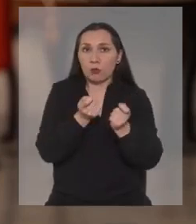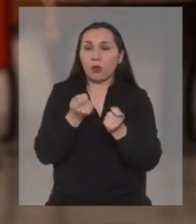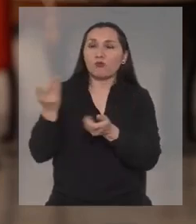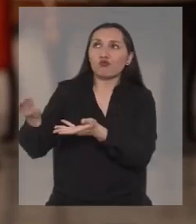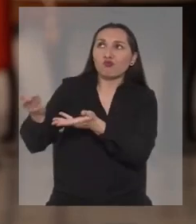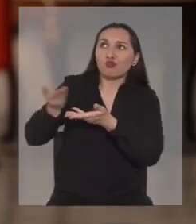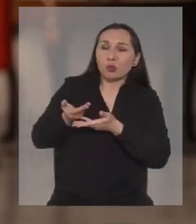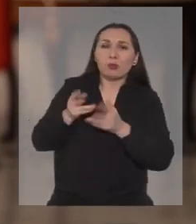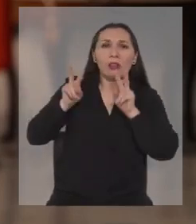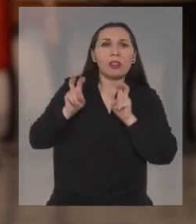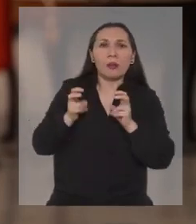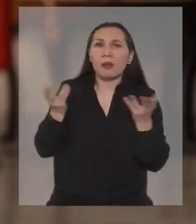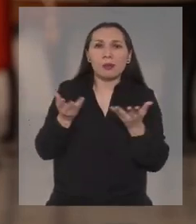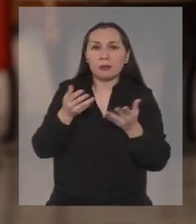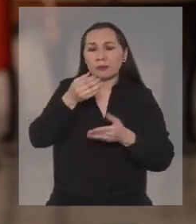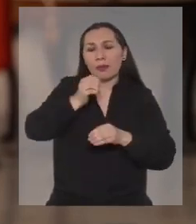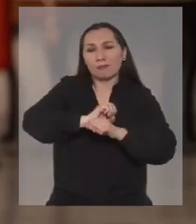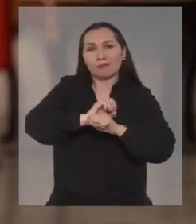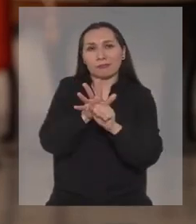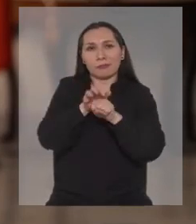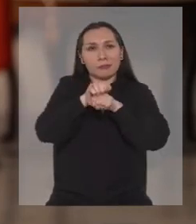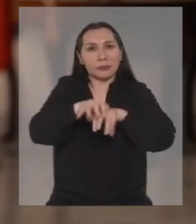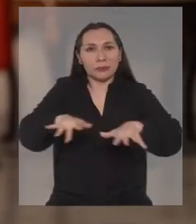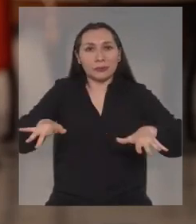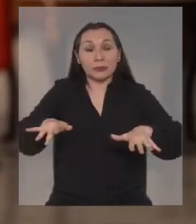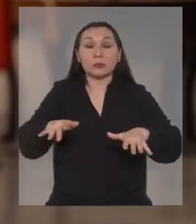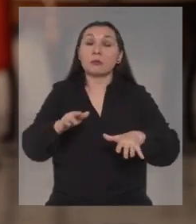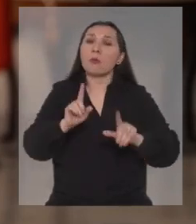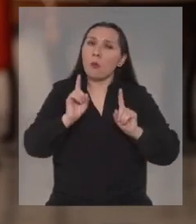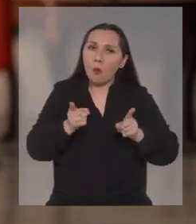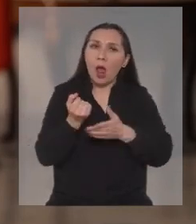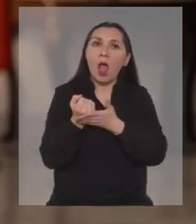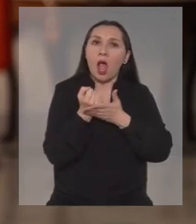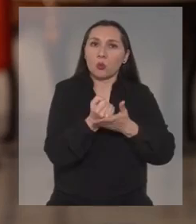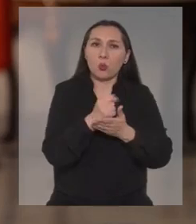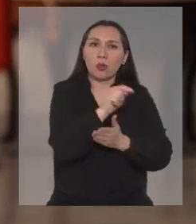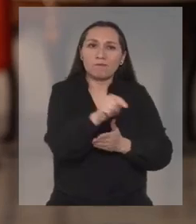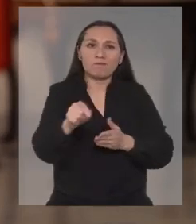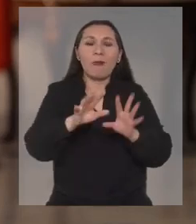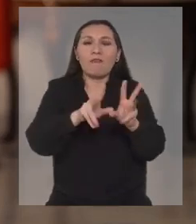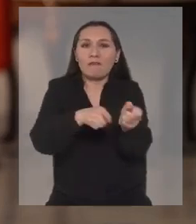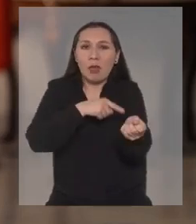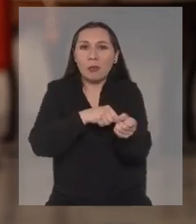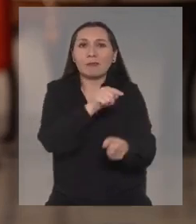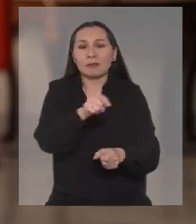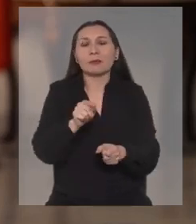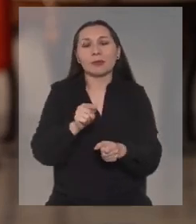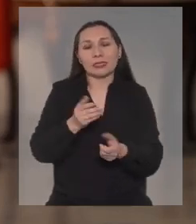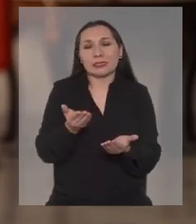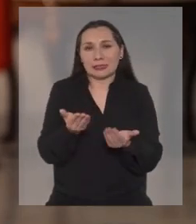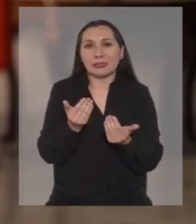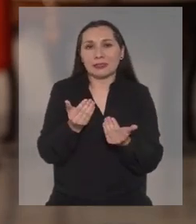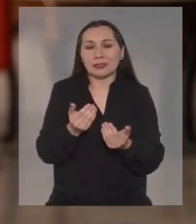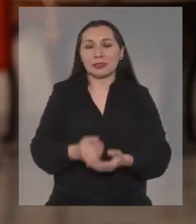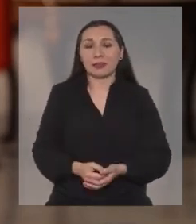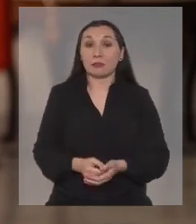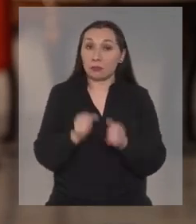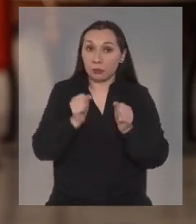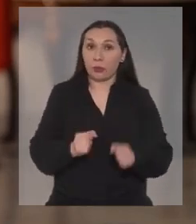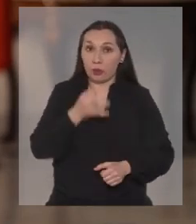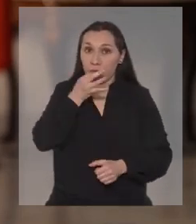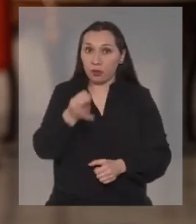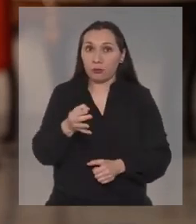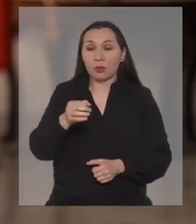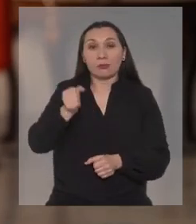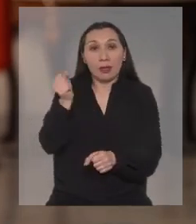heredamos de la pandemia sin dejar por ello de ayudar a las familias que sabemos lo necesitan y podemos decir